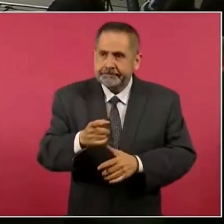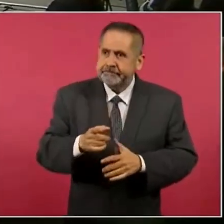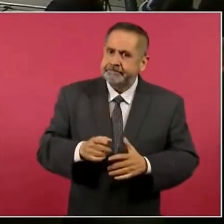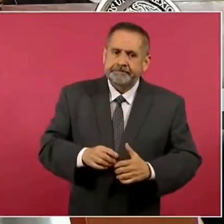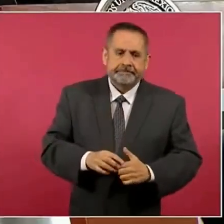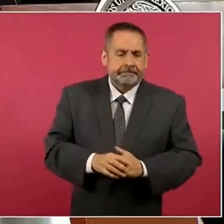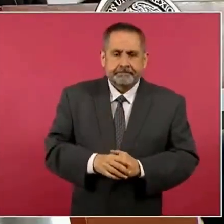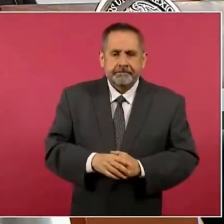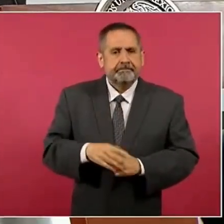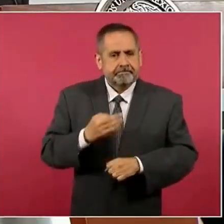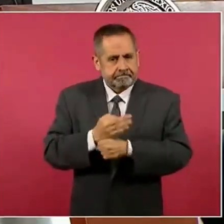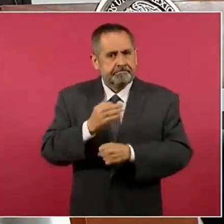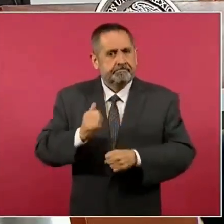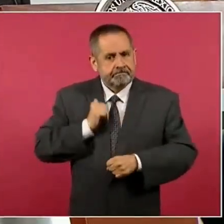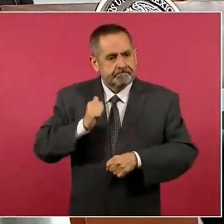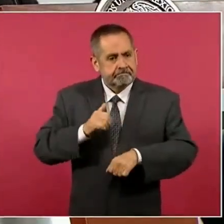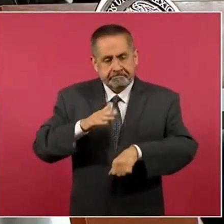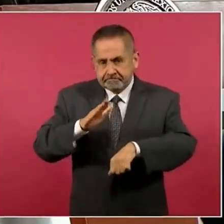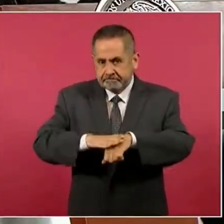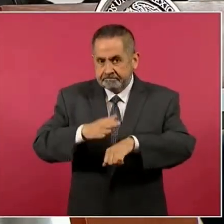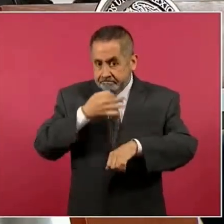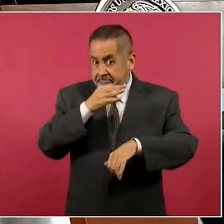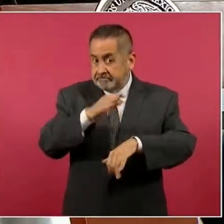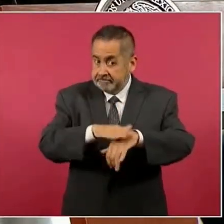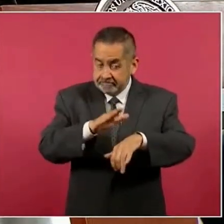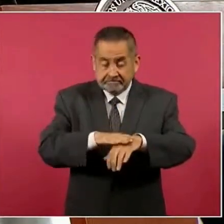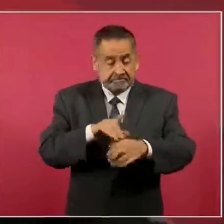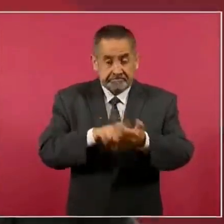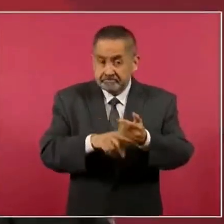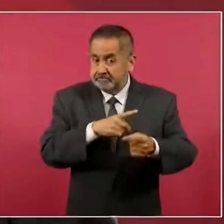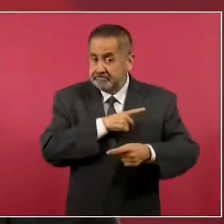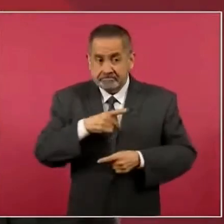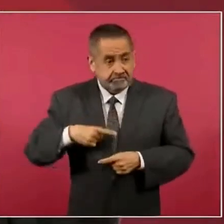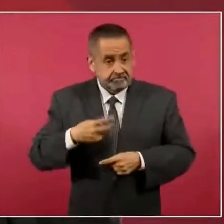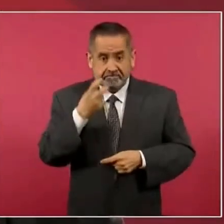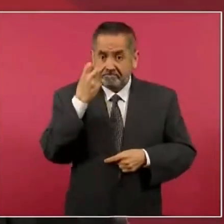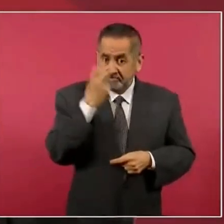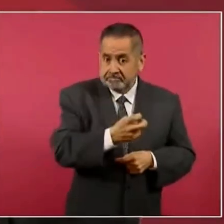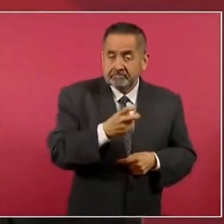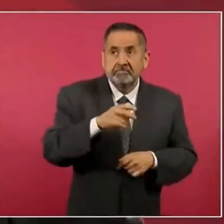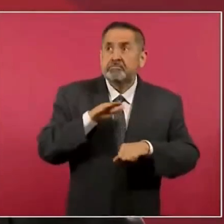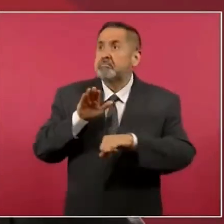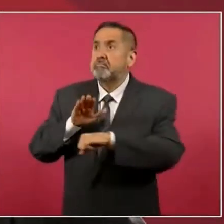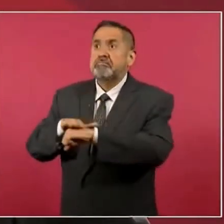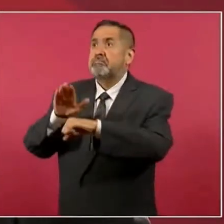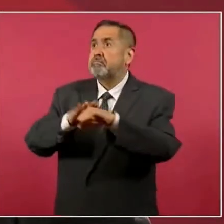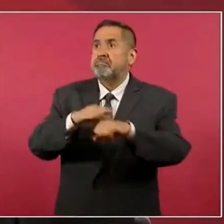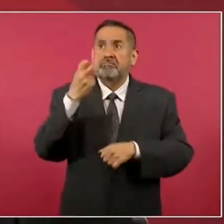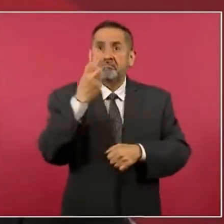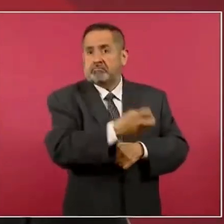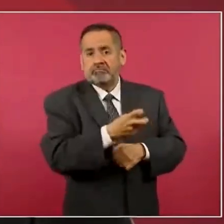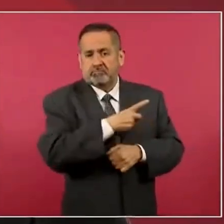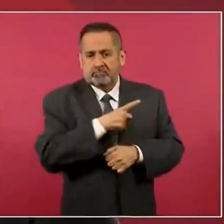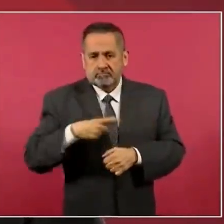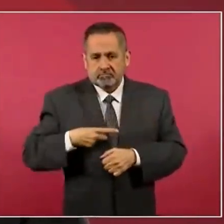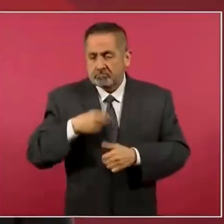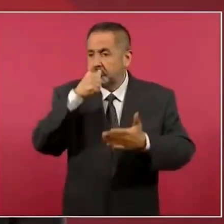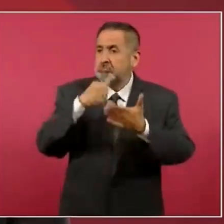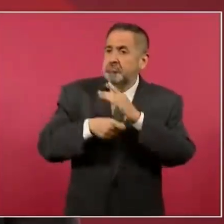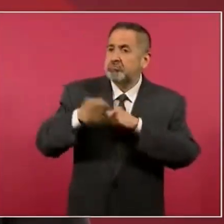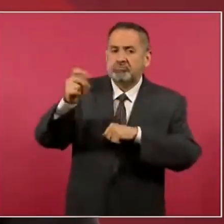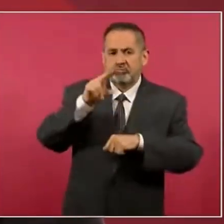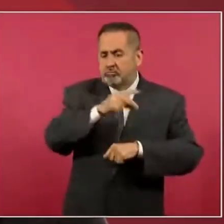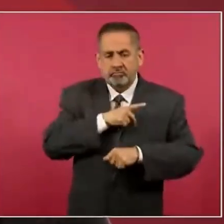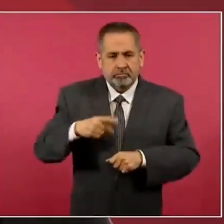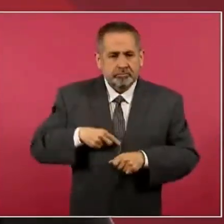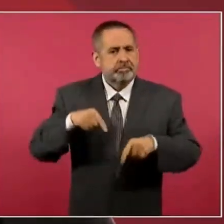pues aprovecho para decirle que no tomen en cuenta eso y que aquí en el Palacio